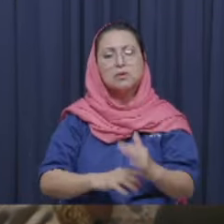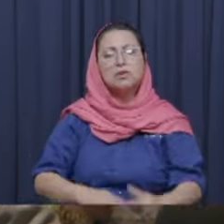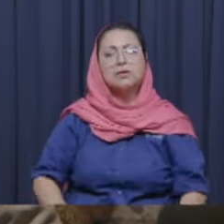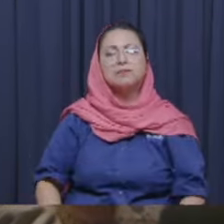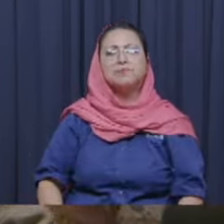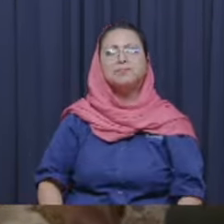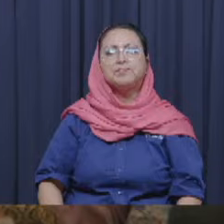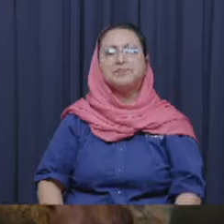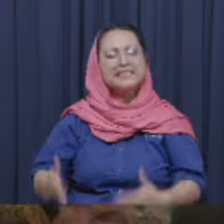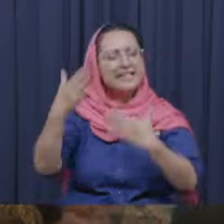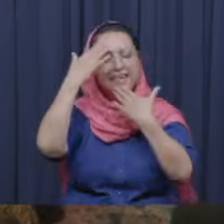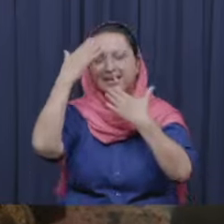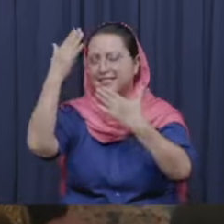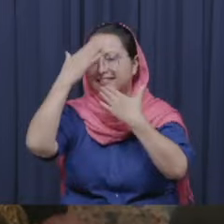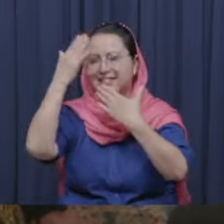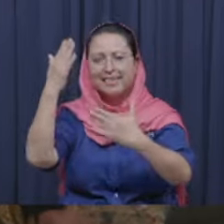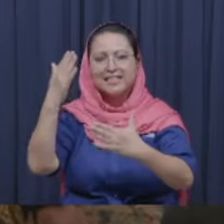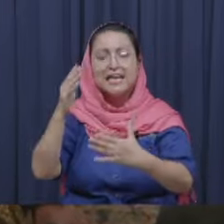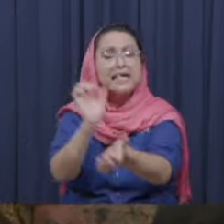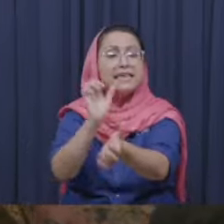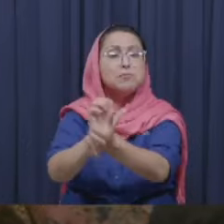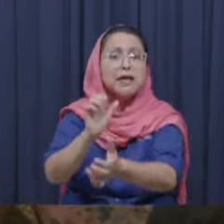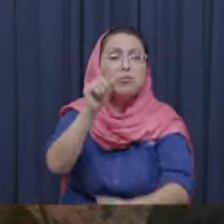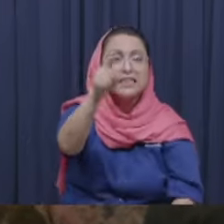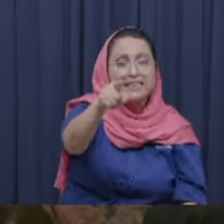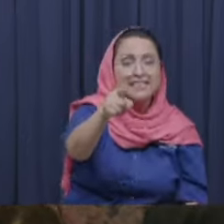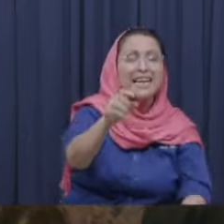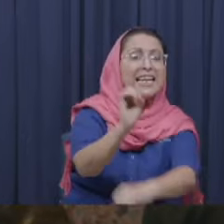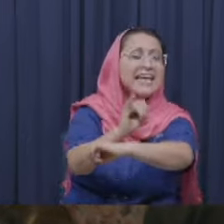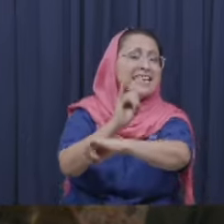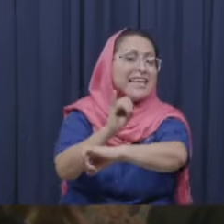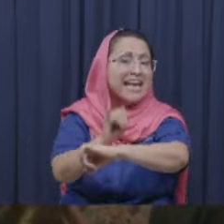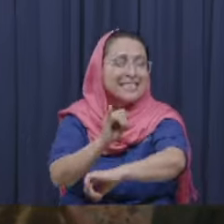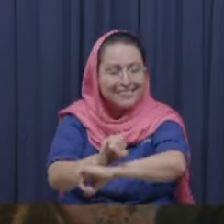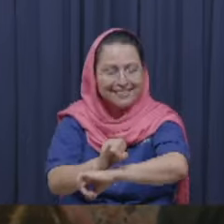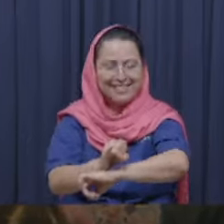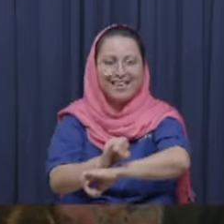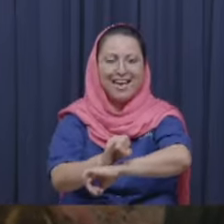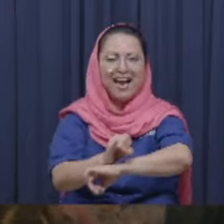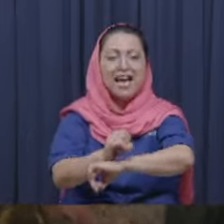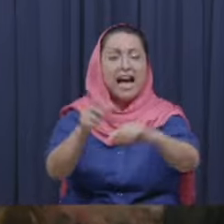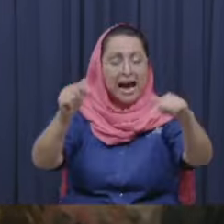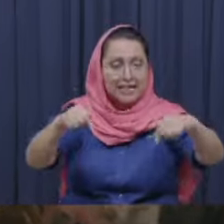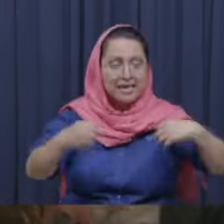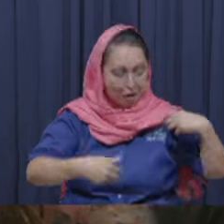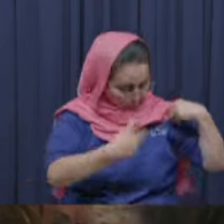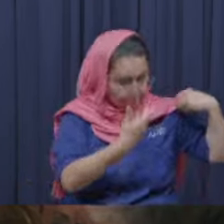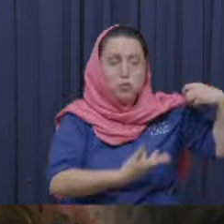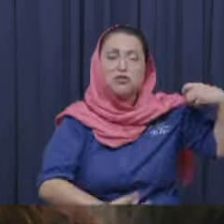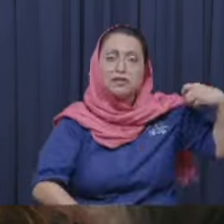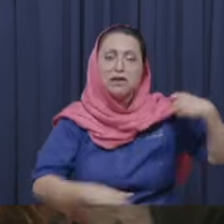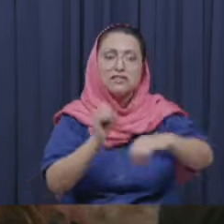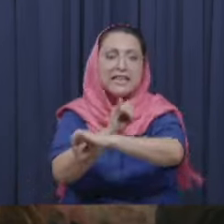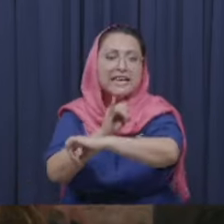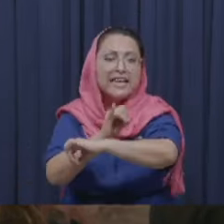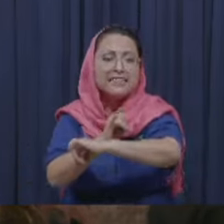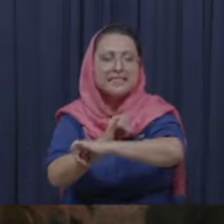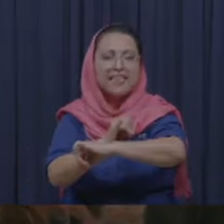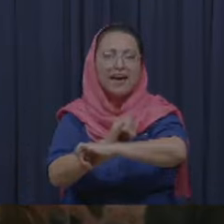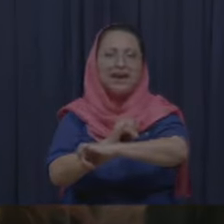un anuncio, amados hermanos. El departamento Caleb está invitando a los hermanos y amigos de la tercera edad.